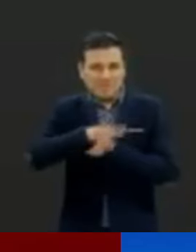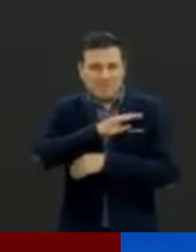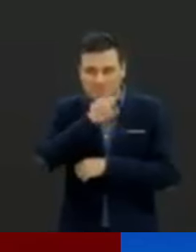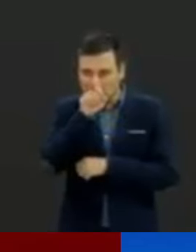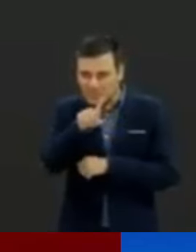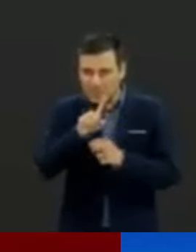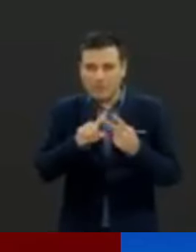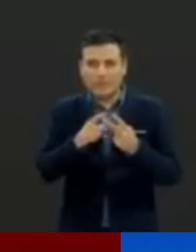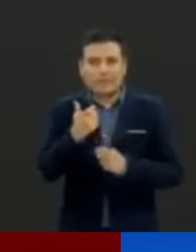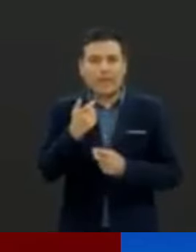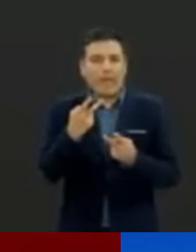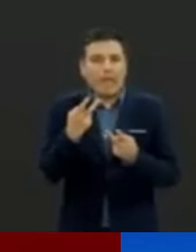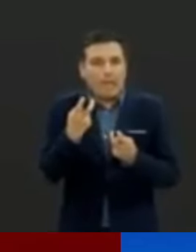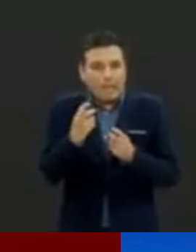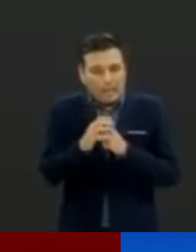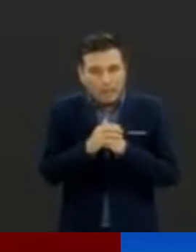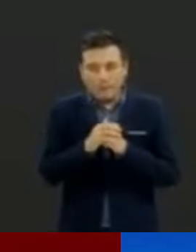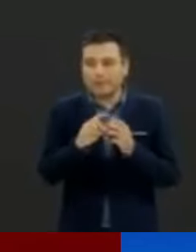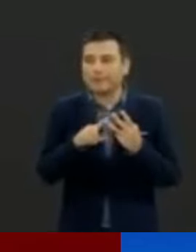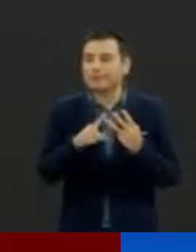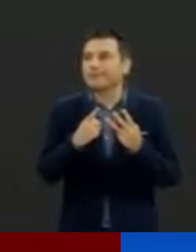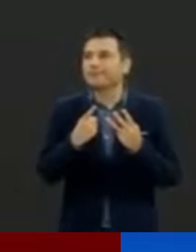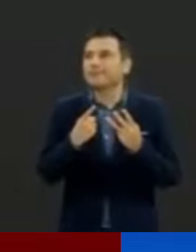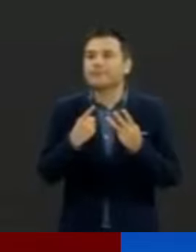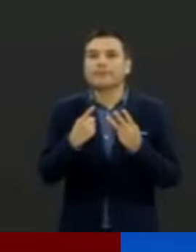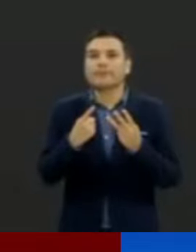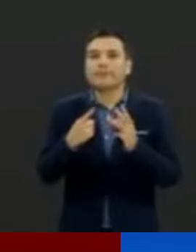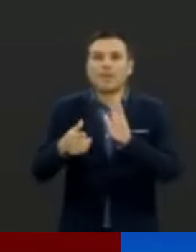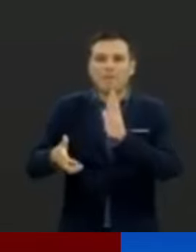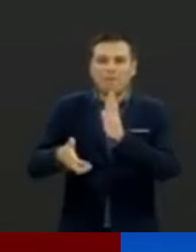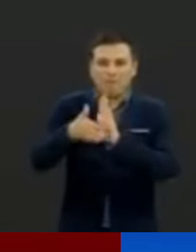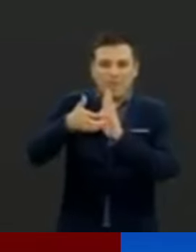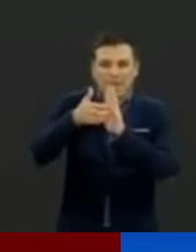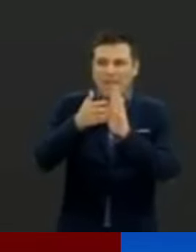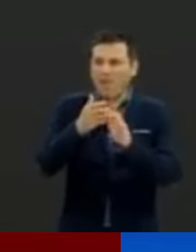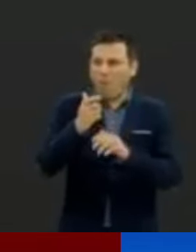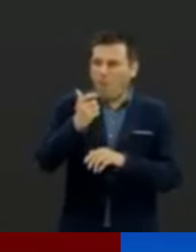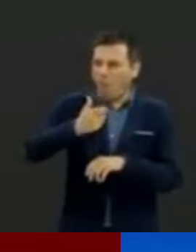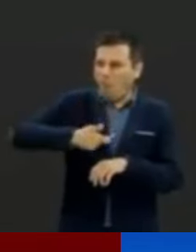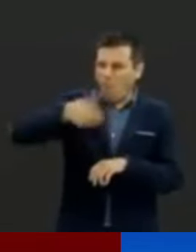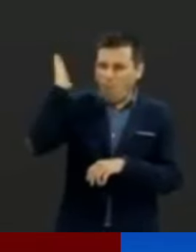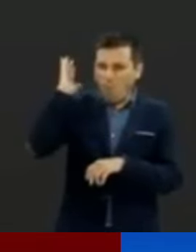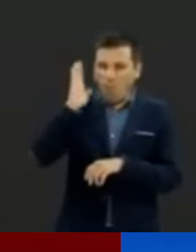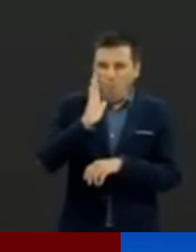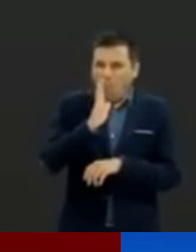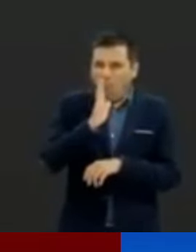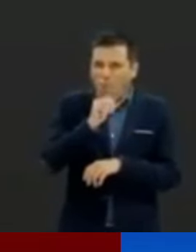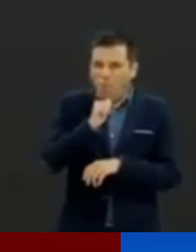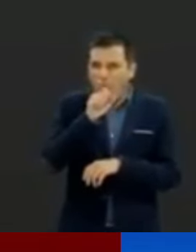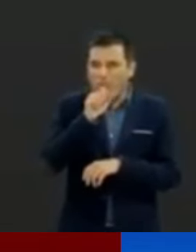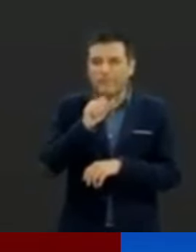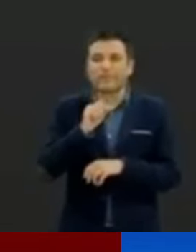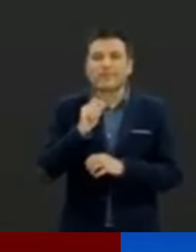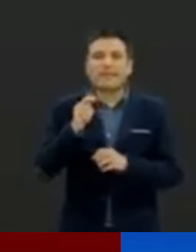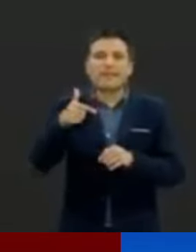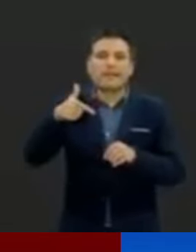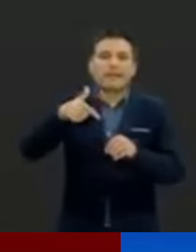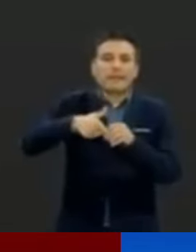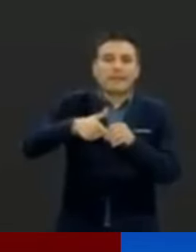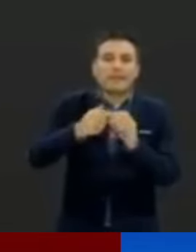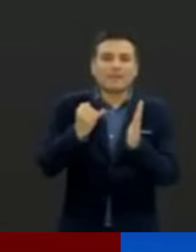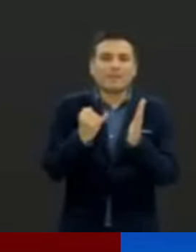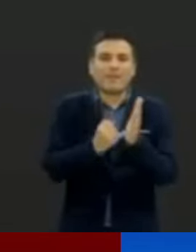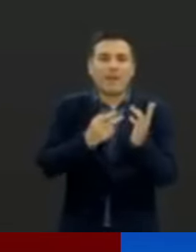de desvío de recursos, obras con sobrecostos casi al triple, el llamado huachicol fiscal, un